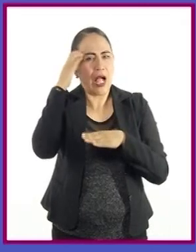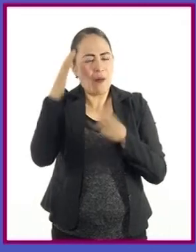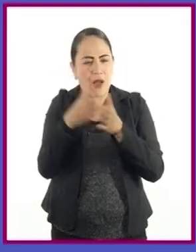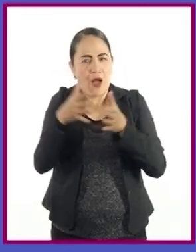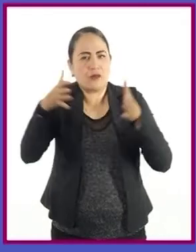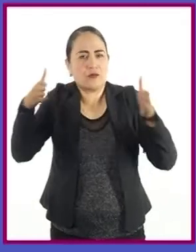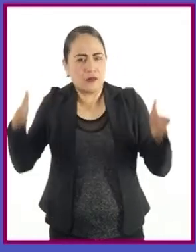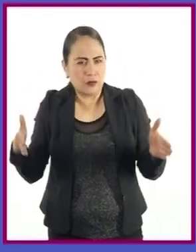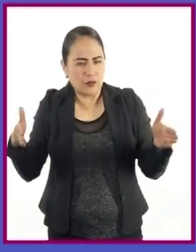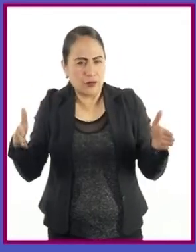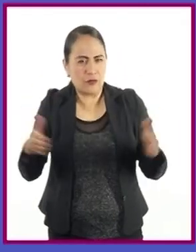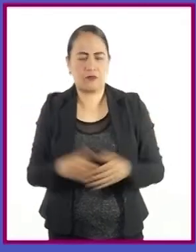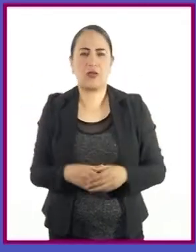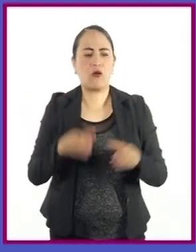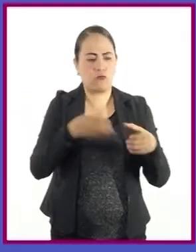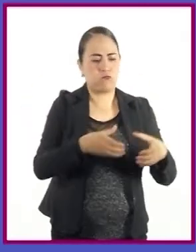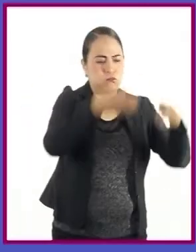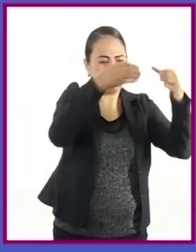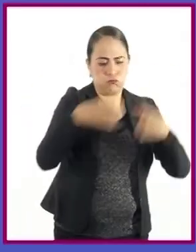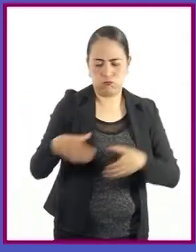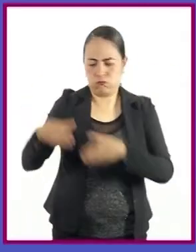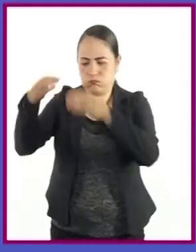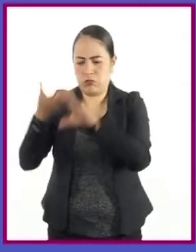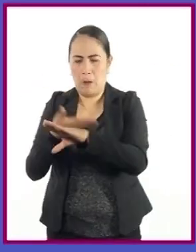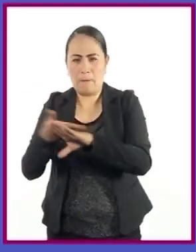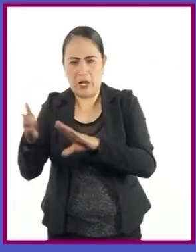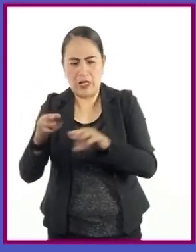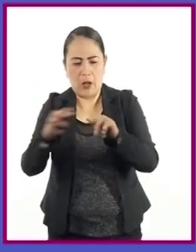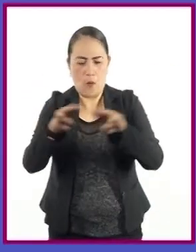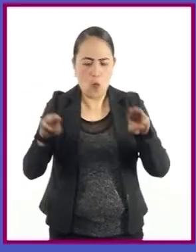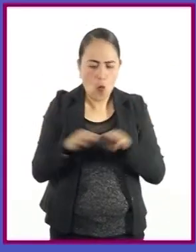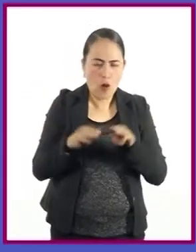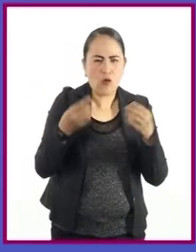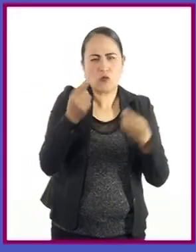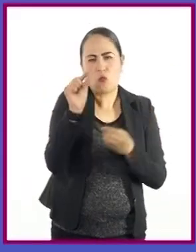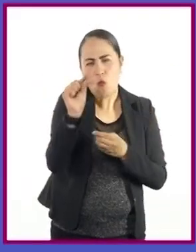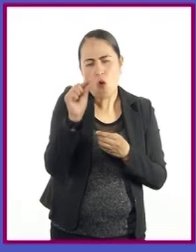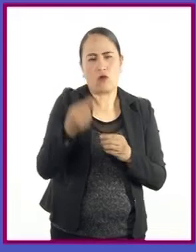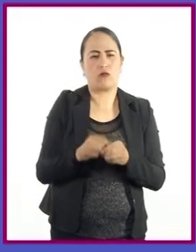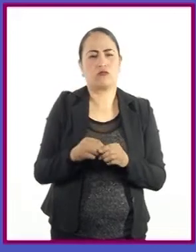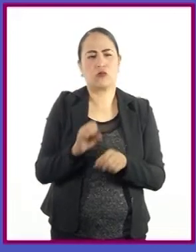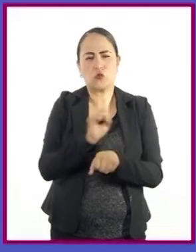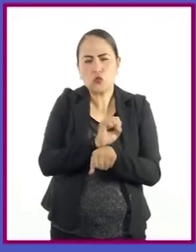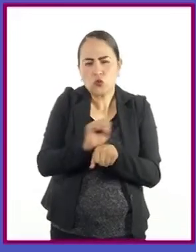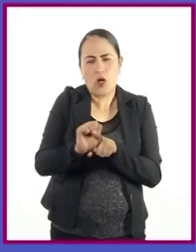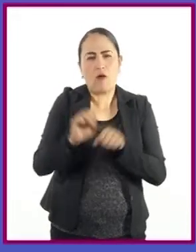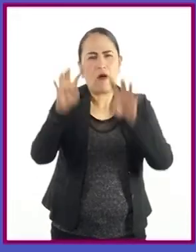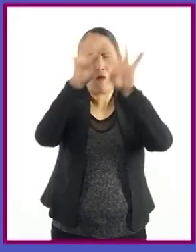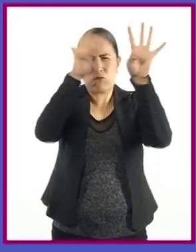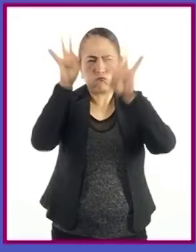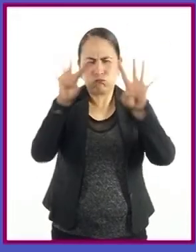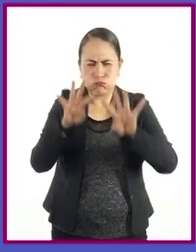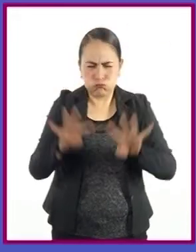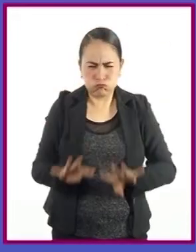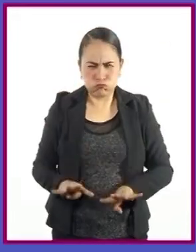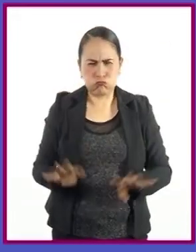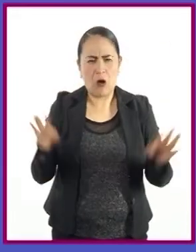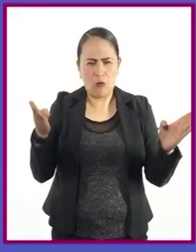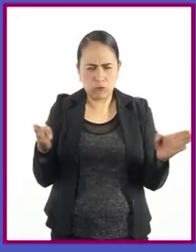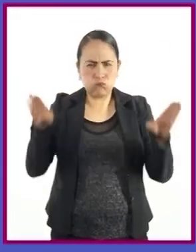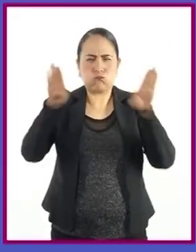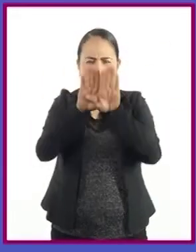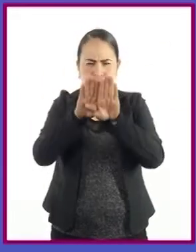matrimonial, columnas blancas, pocos muebles y discretos, cortinas pesadas y